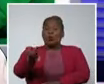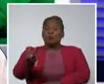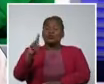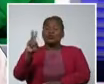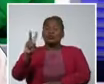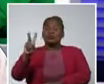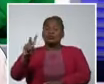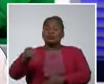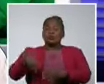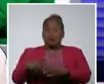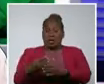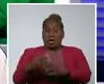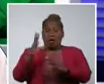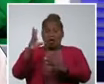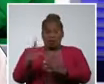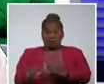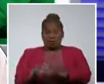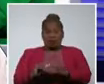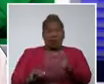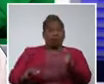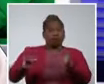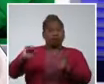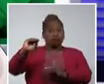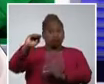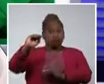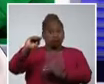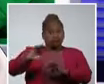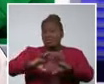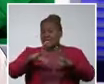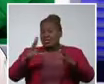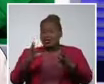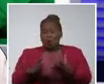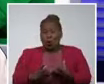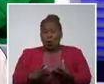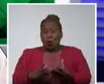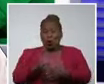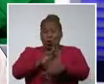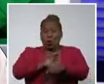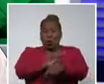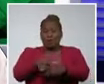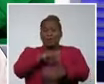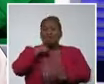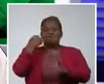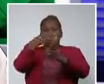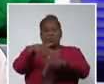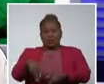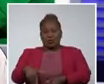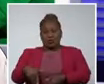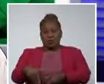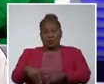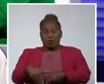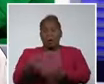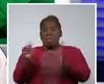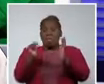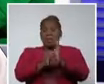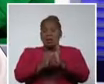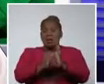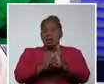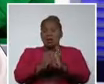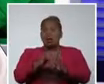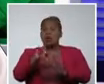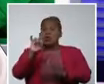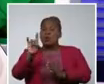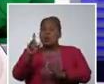cifra más elevada de toda la pandemia de fallecidos. Están hablando de 1.900, 1.910